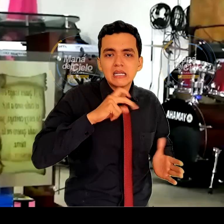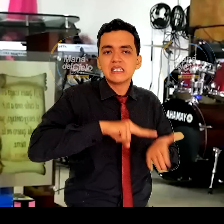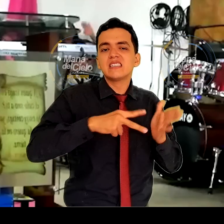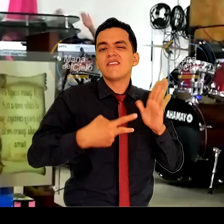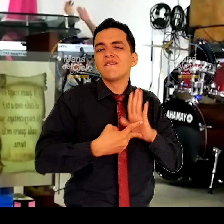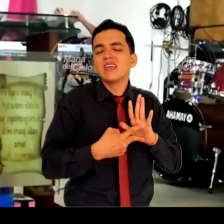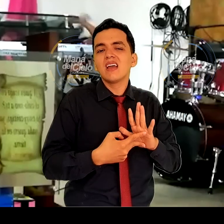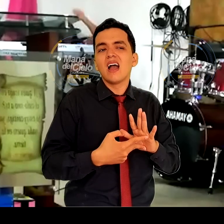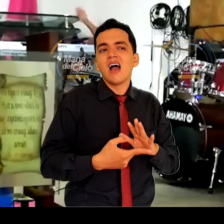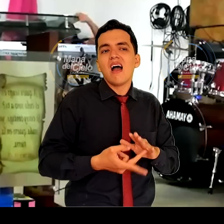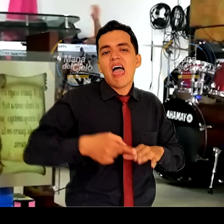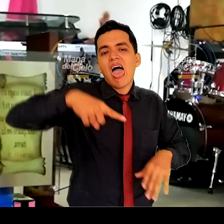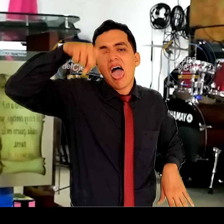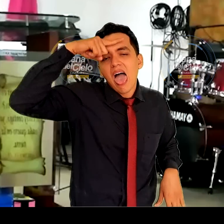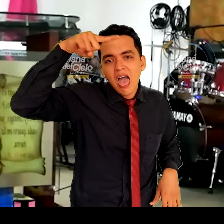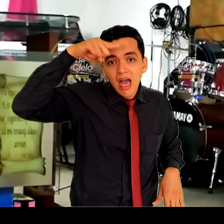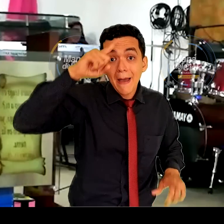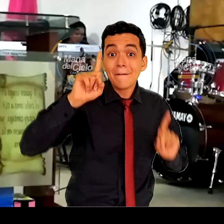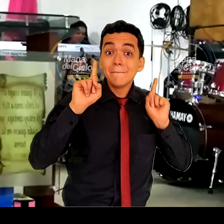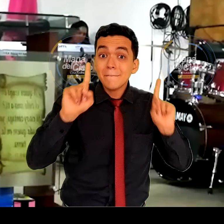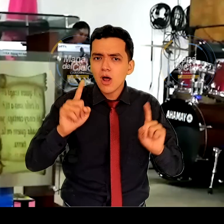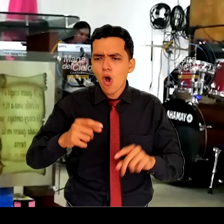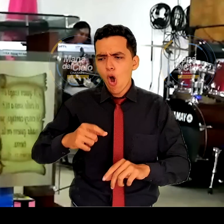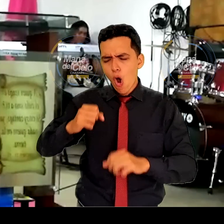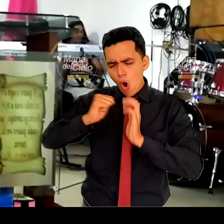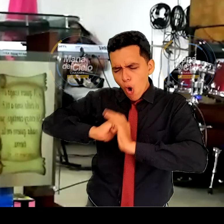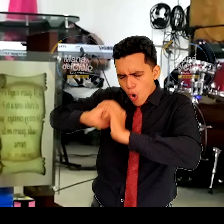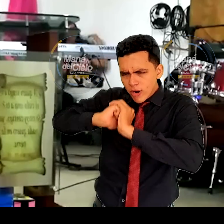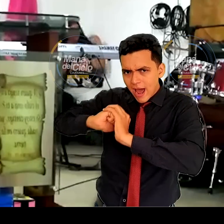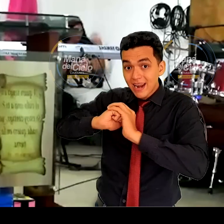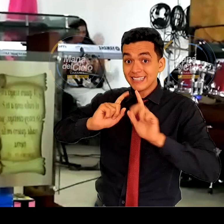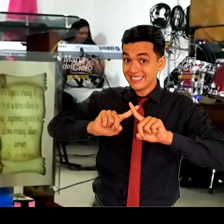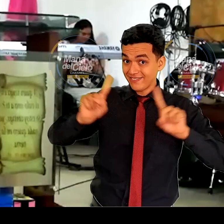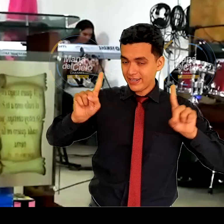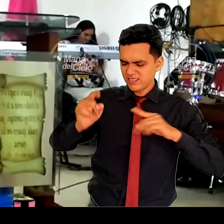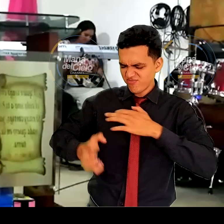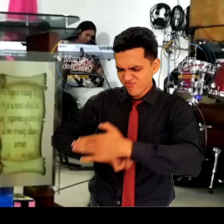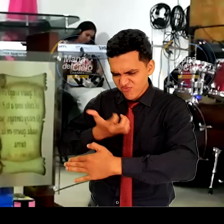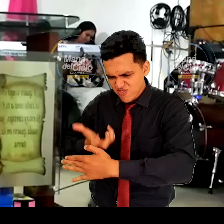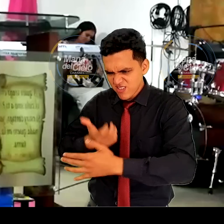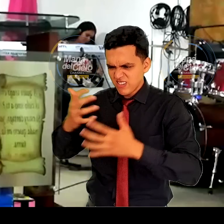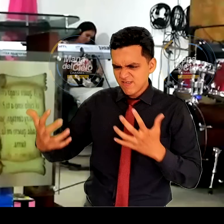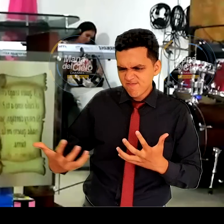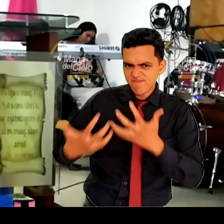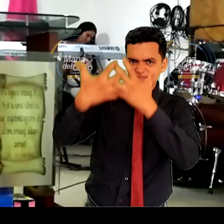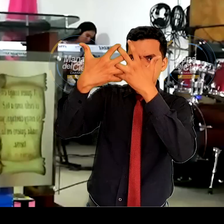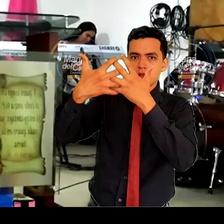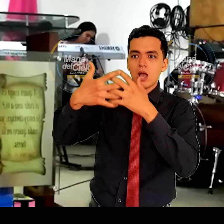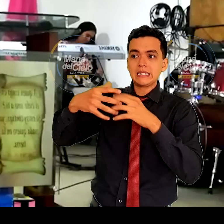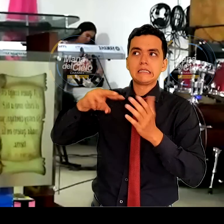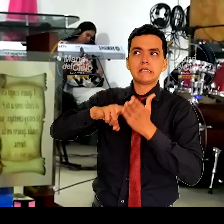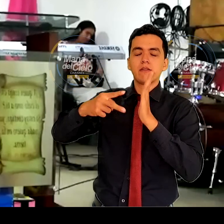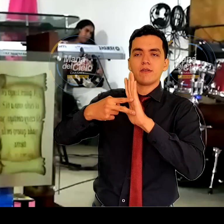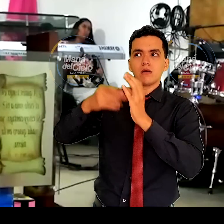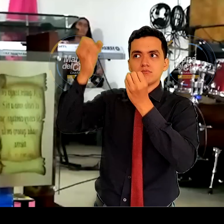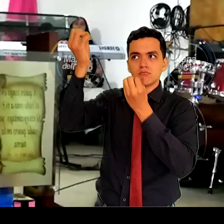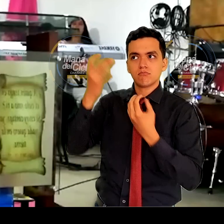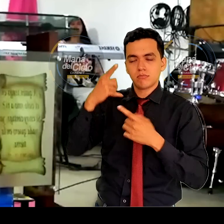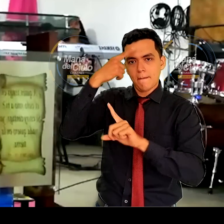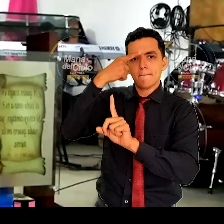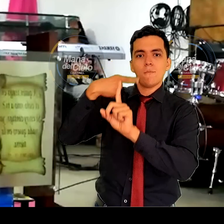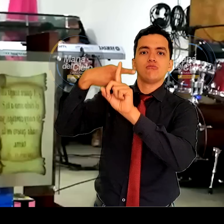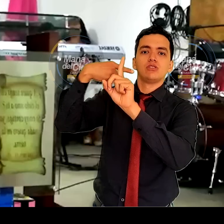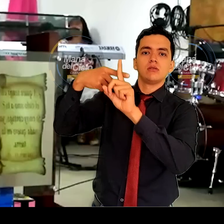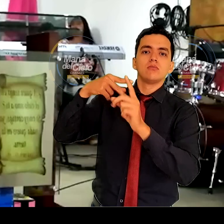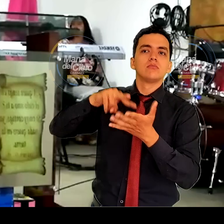ven. Cuando usted ora en el espíritu, entonces usted sale con una convicción: Dios va a salvar a mi hijo, no importa lo hundido que